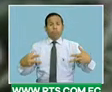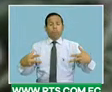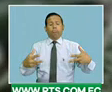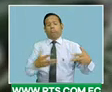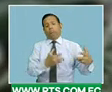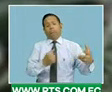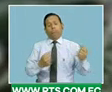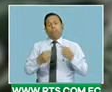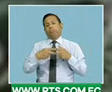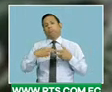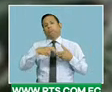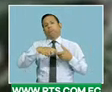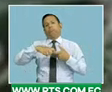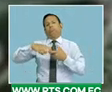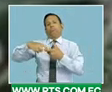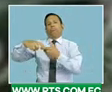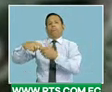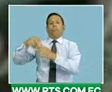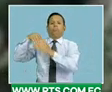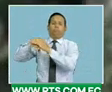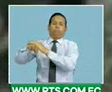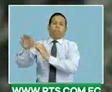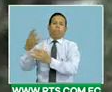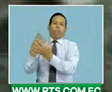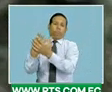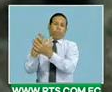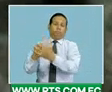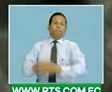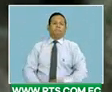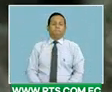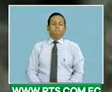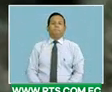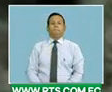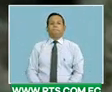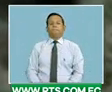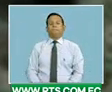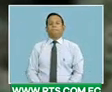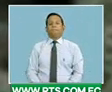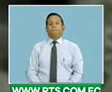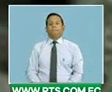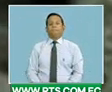las causas del accidente. Desde Los Ríos, informó Odette Camacho.